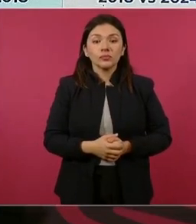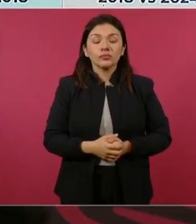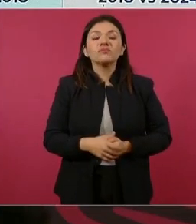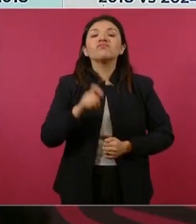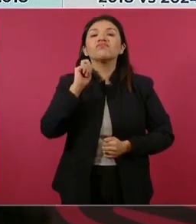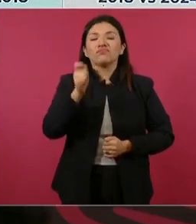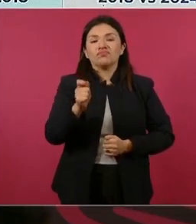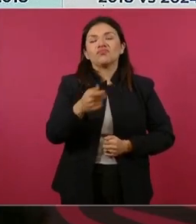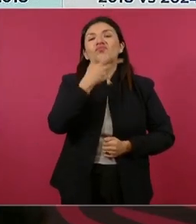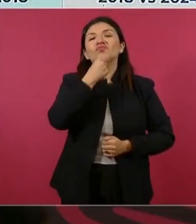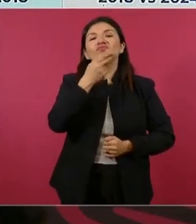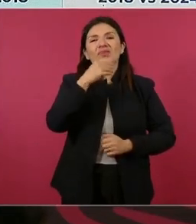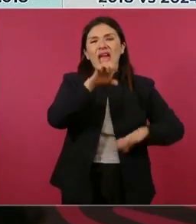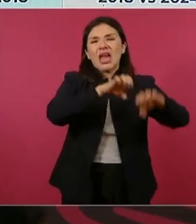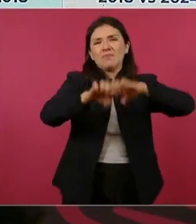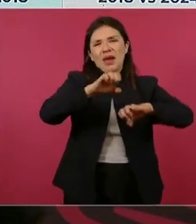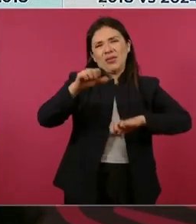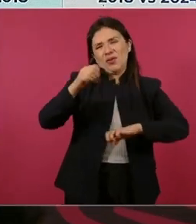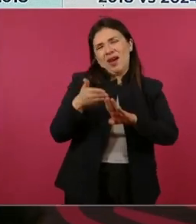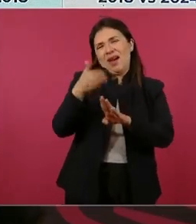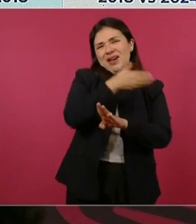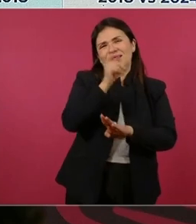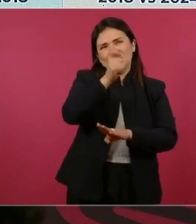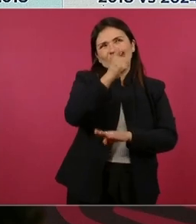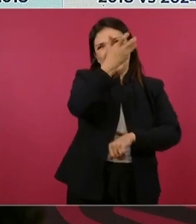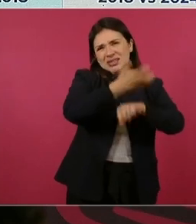declaraciones del embajador de entonces de Estados Unidos.